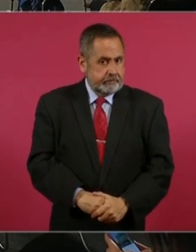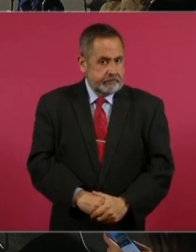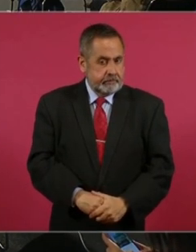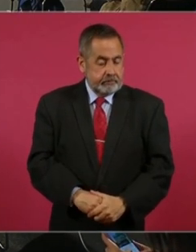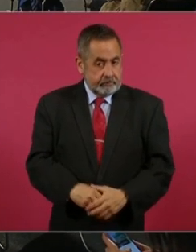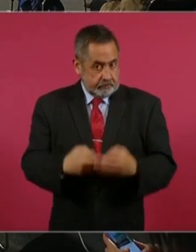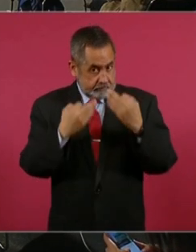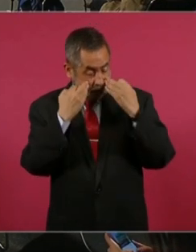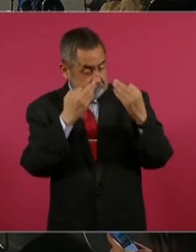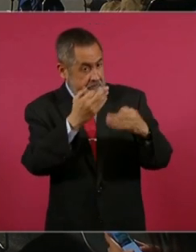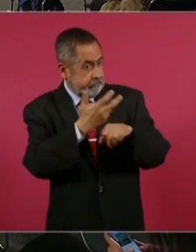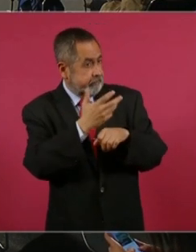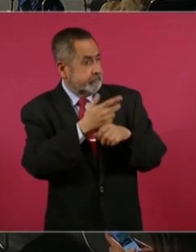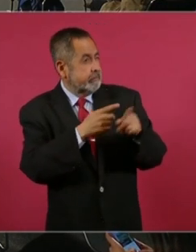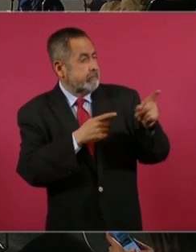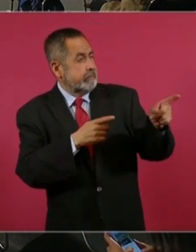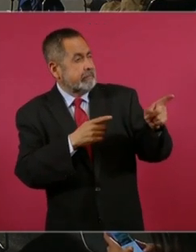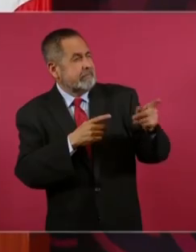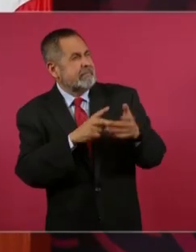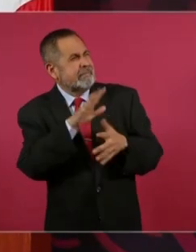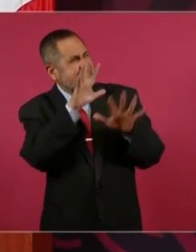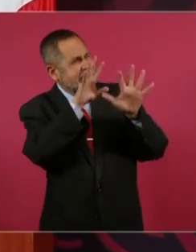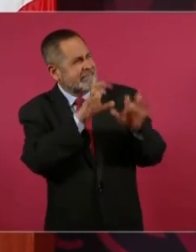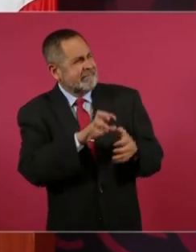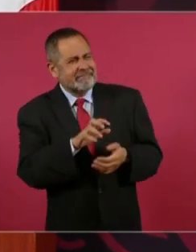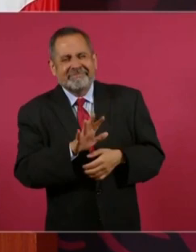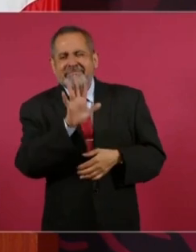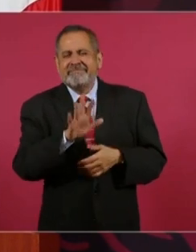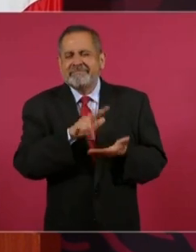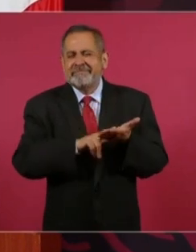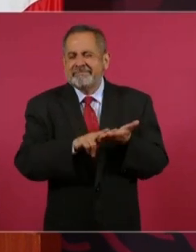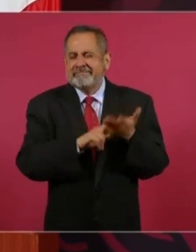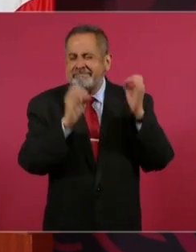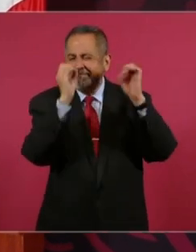Obsérvenla y van a ver que está más verde,